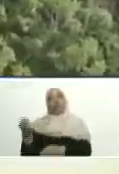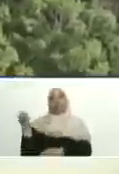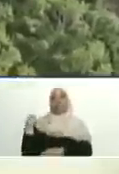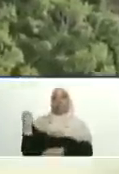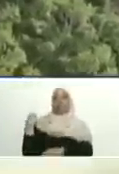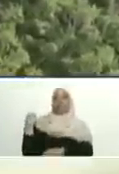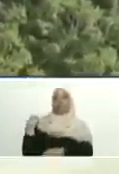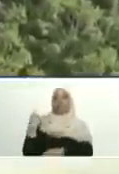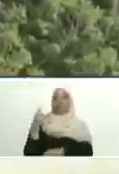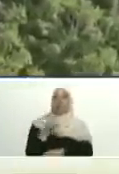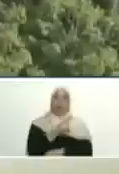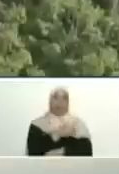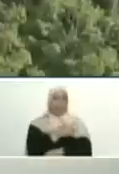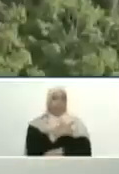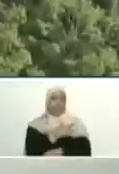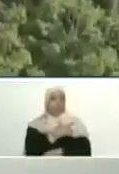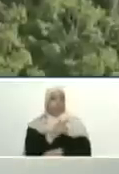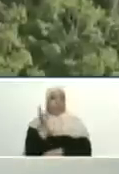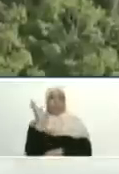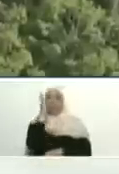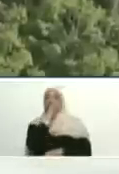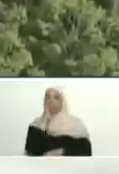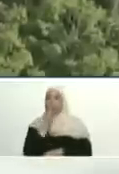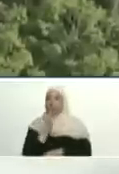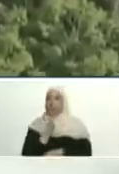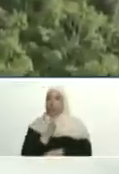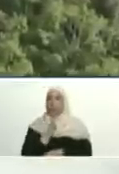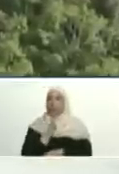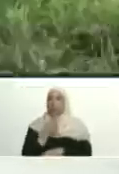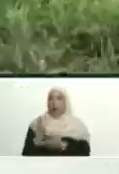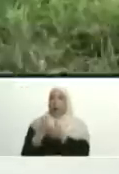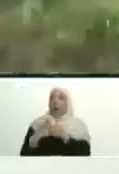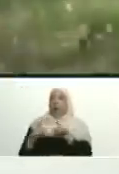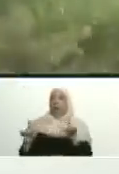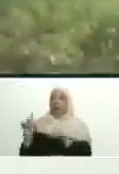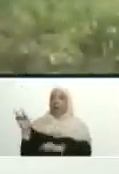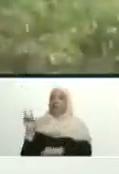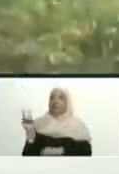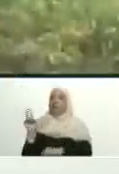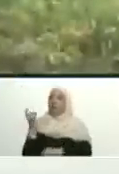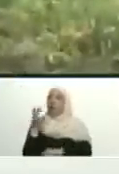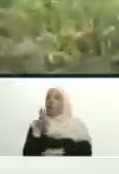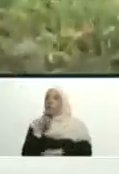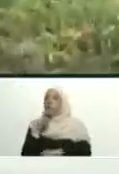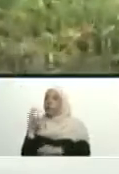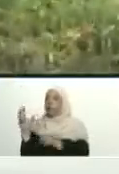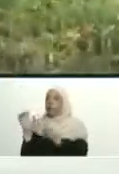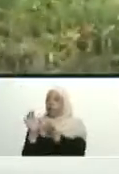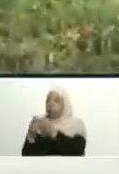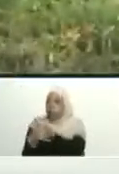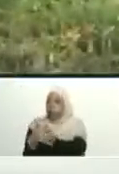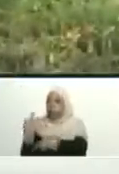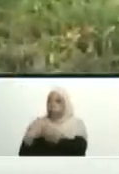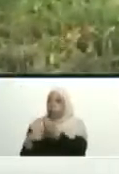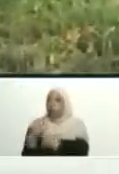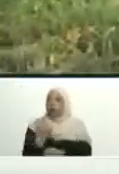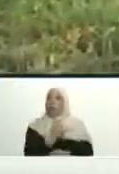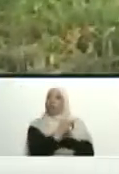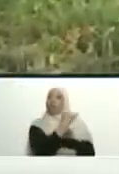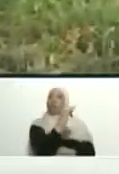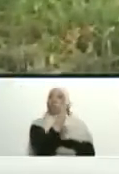presidente Lula en Belén do Pará. Liberarla de minería ilegal y pasar a un proceso de reforestación,